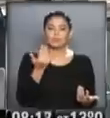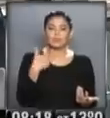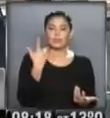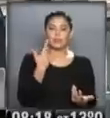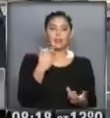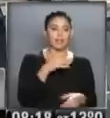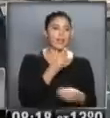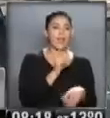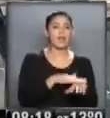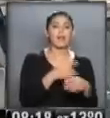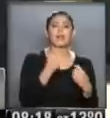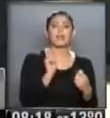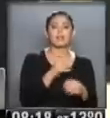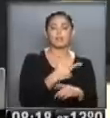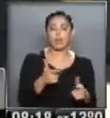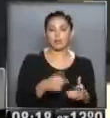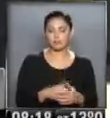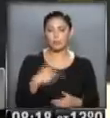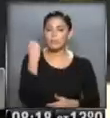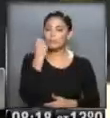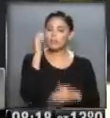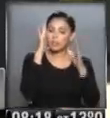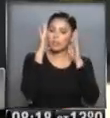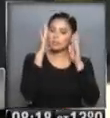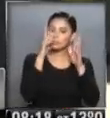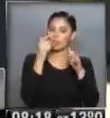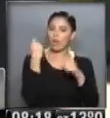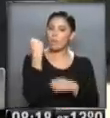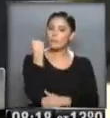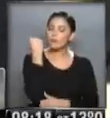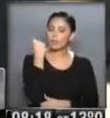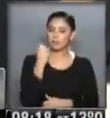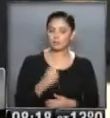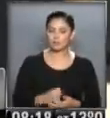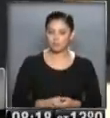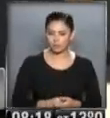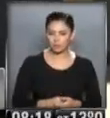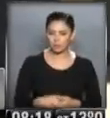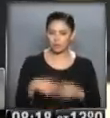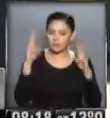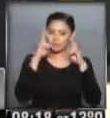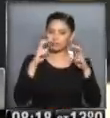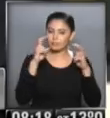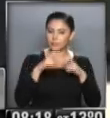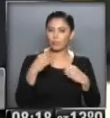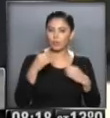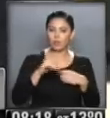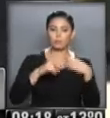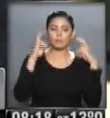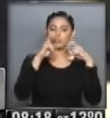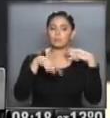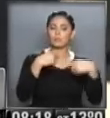de la mano de nadie de ningún interés por eso es importante este caso y es importante en eh en proyección por lo que puede significar una